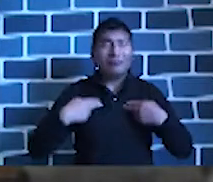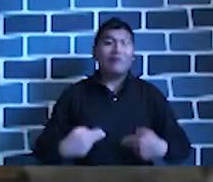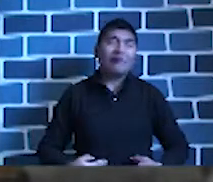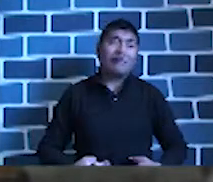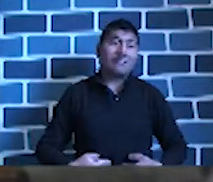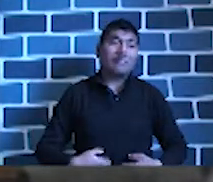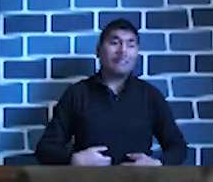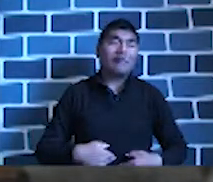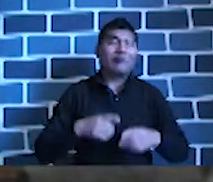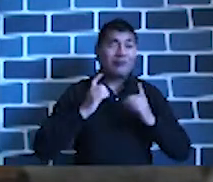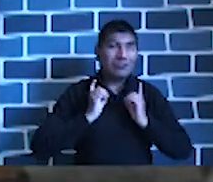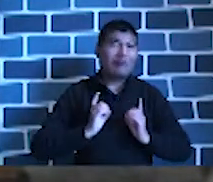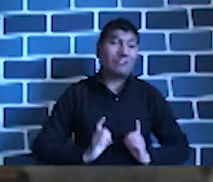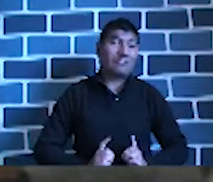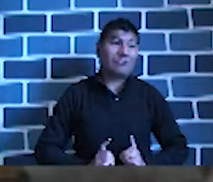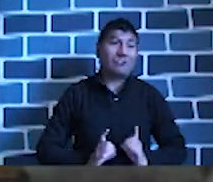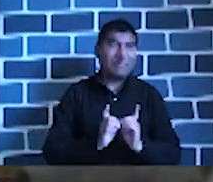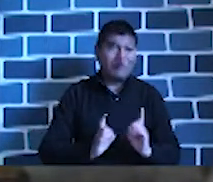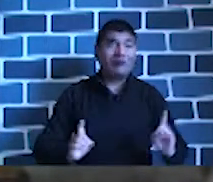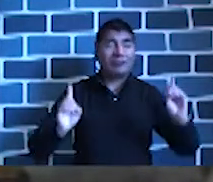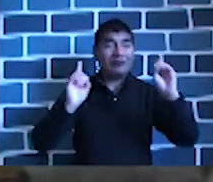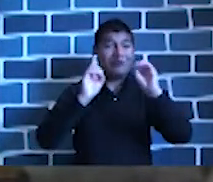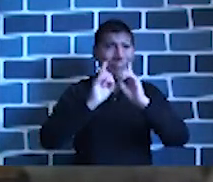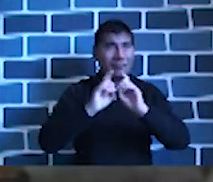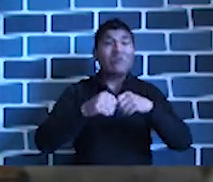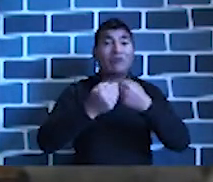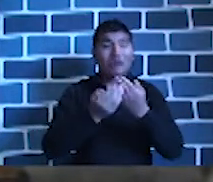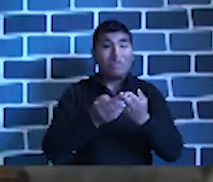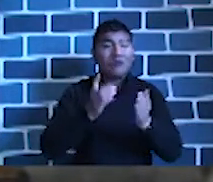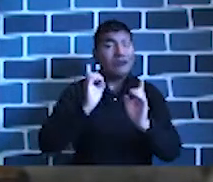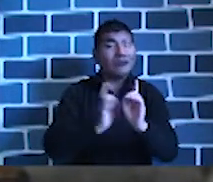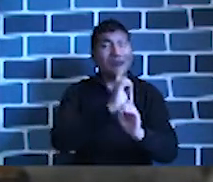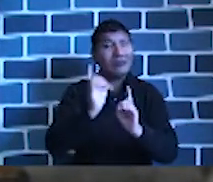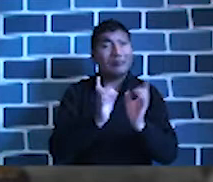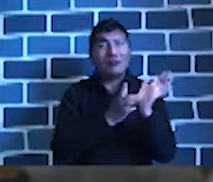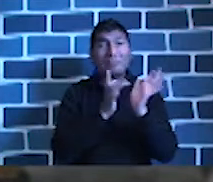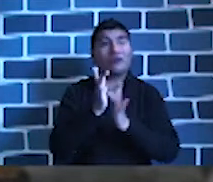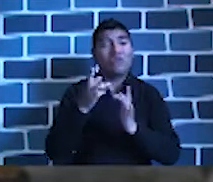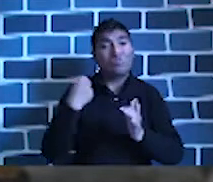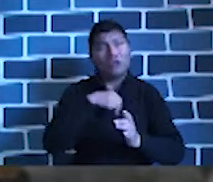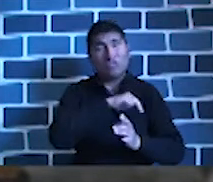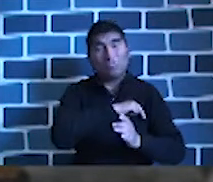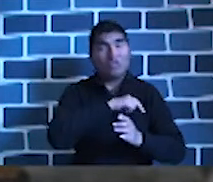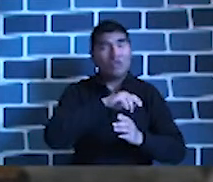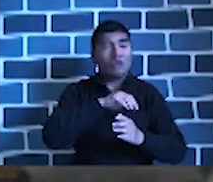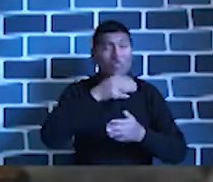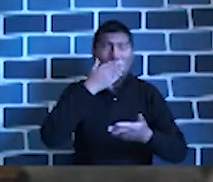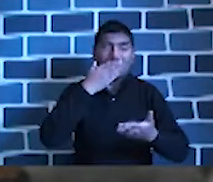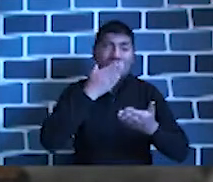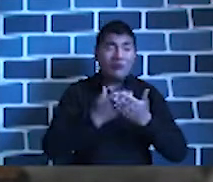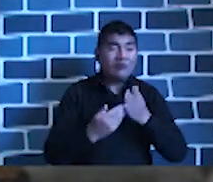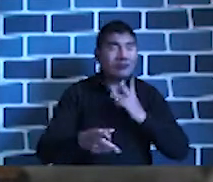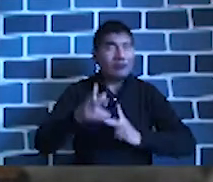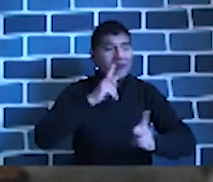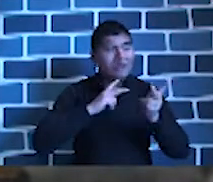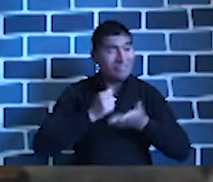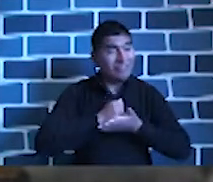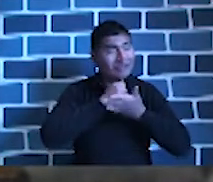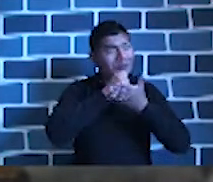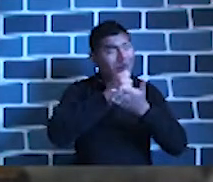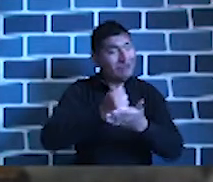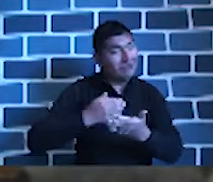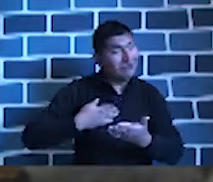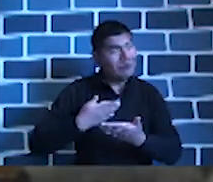y su dignidad. Como discípulos de Jesús, debemos actuar como el samaritano, que siente